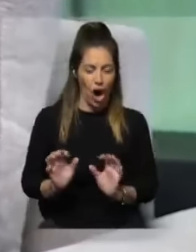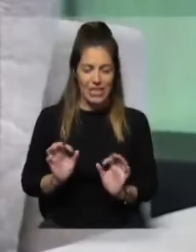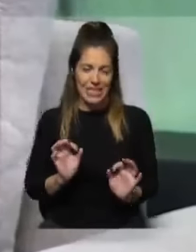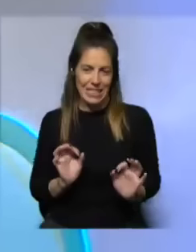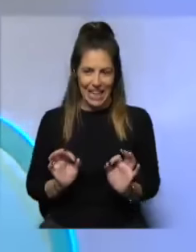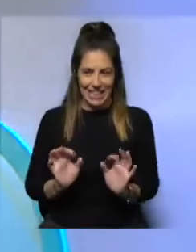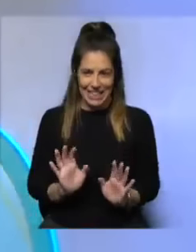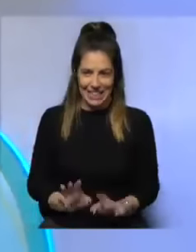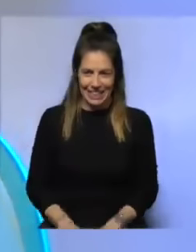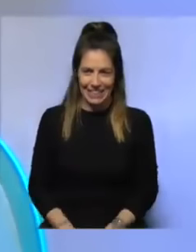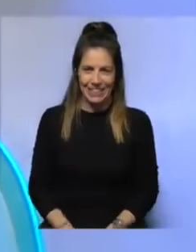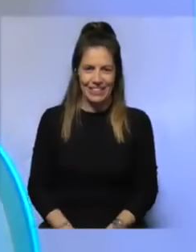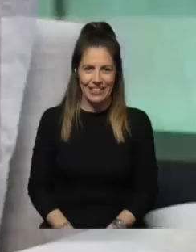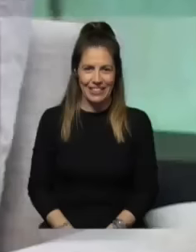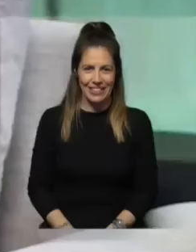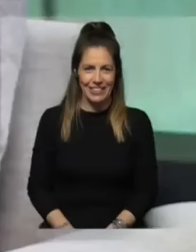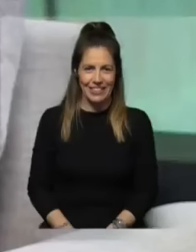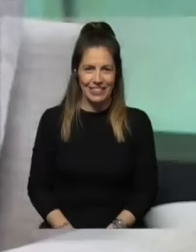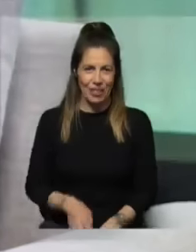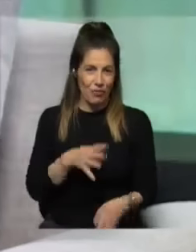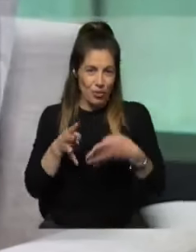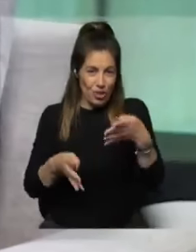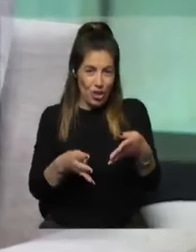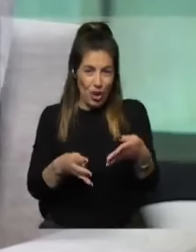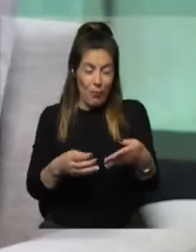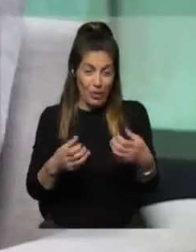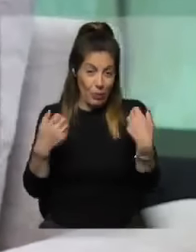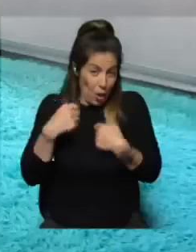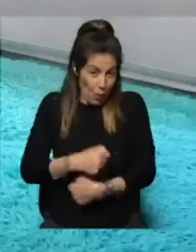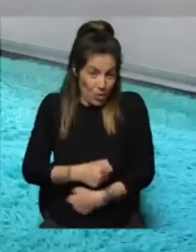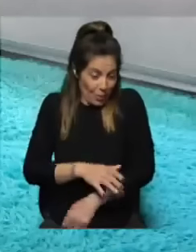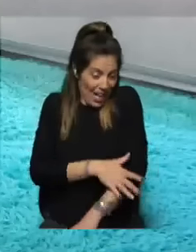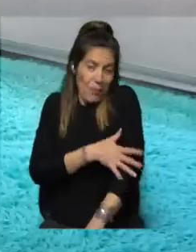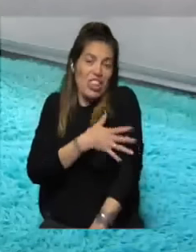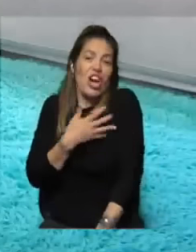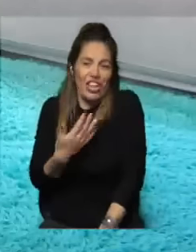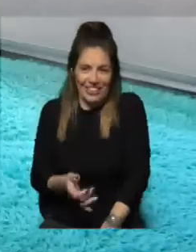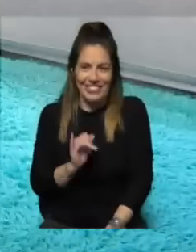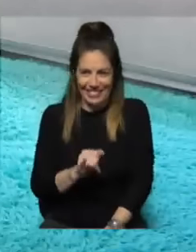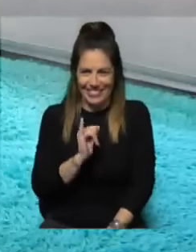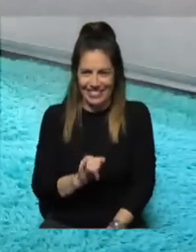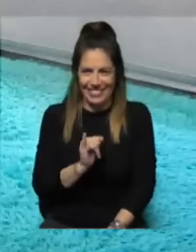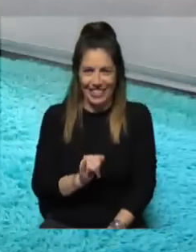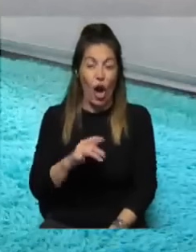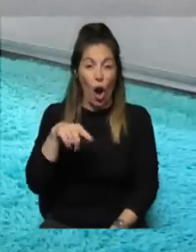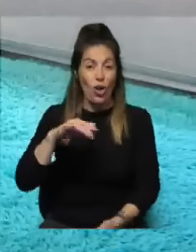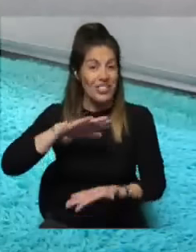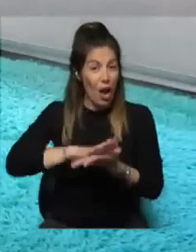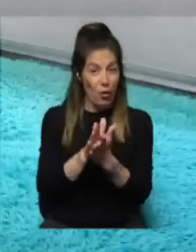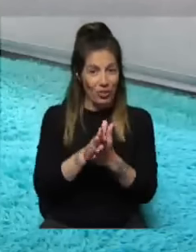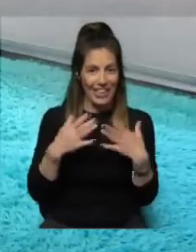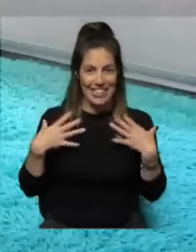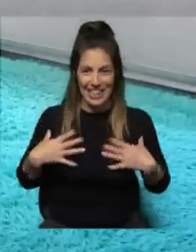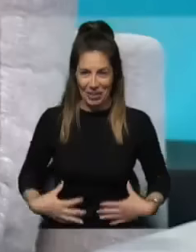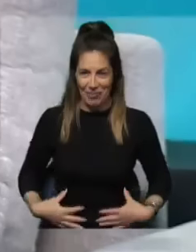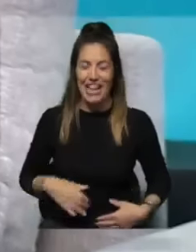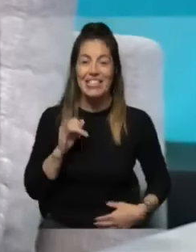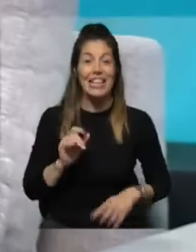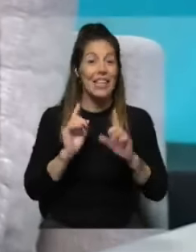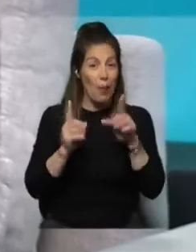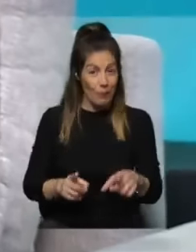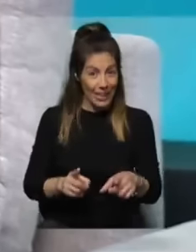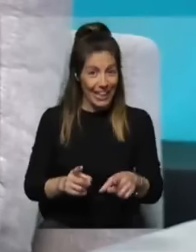poco. ¿Viste? ¿Funcionó? Funcionó, Mabel, vale, funcionó. Se agotan esas remeras hoy. Sí, porque aparte hay en negro también,